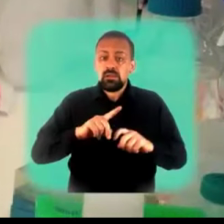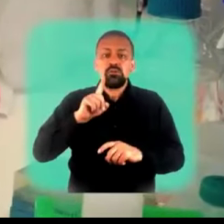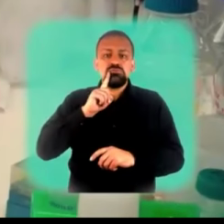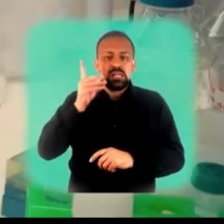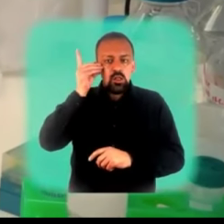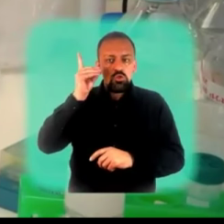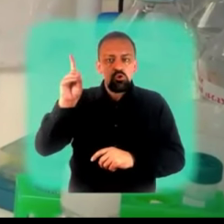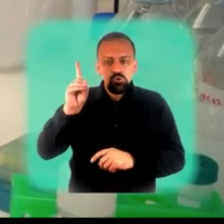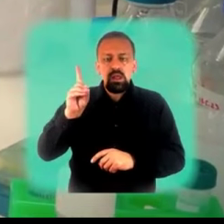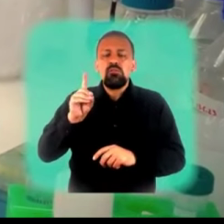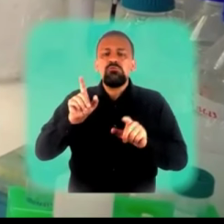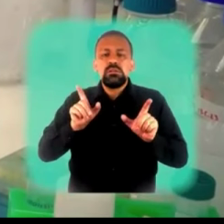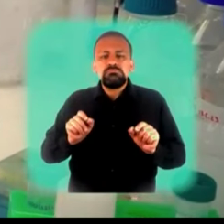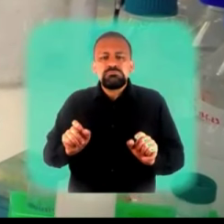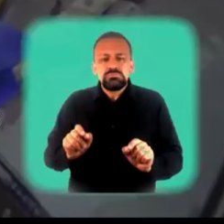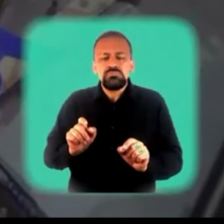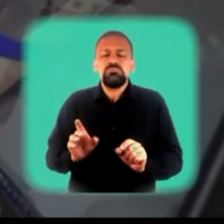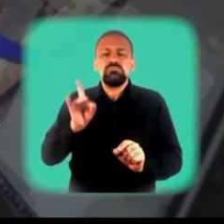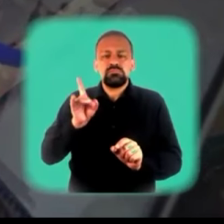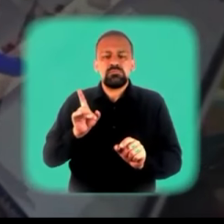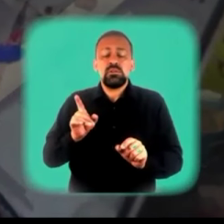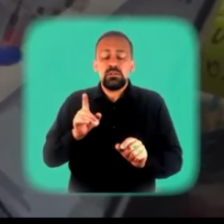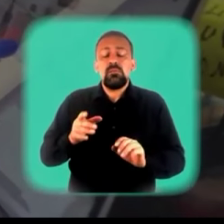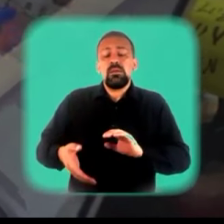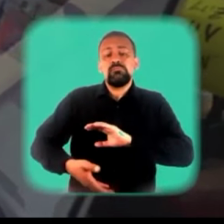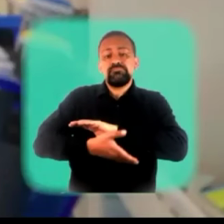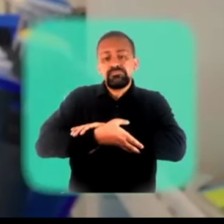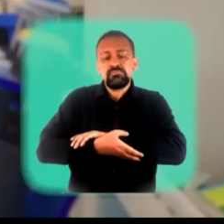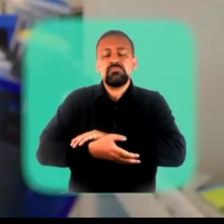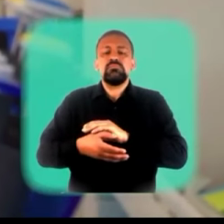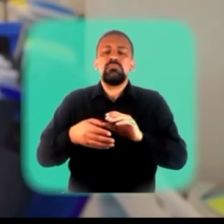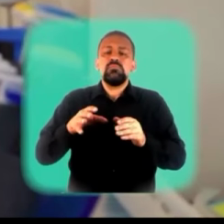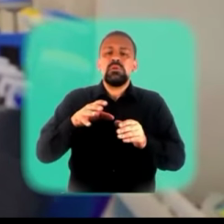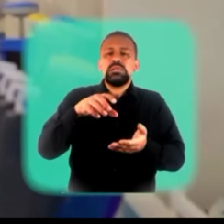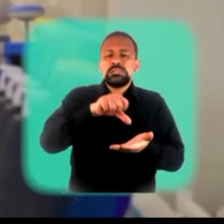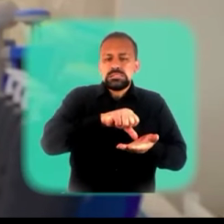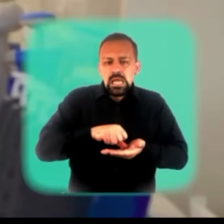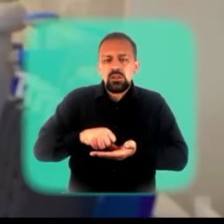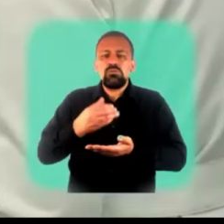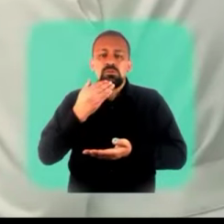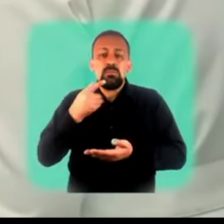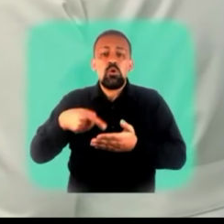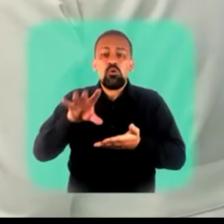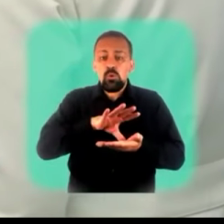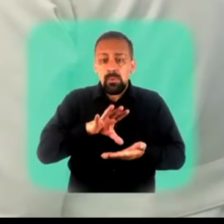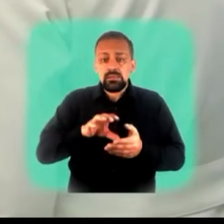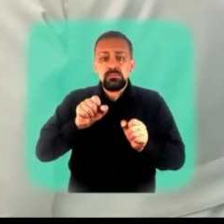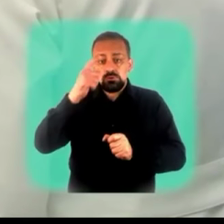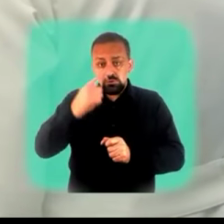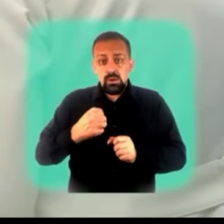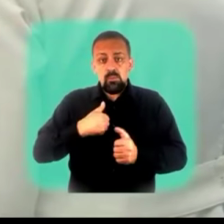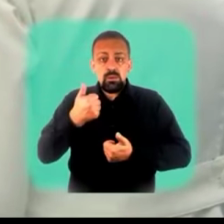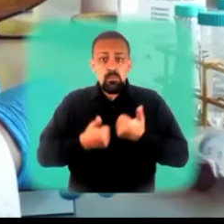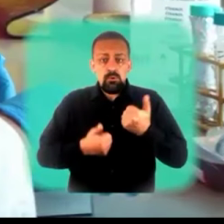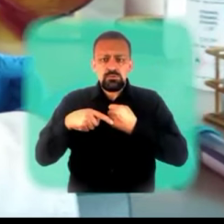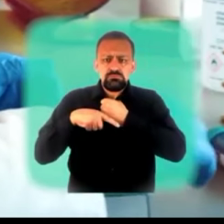con un doctorado de epidemiología. Las colaboraciones nacionales e internacionales permiten que nuestros y nuestras estudiantes perfeccionen sus carreras